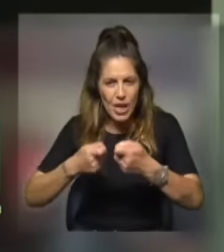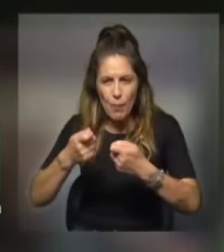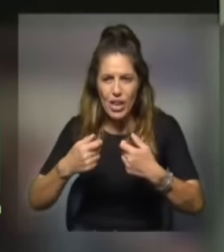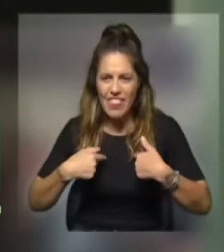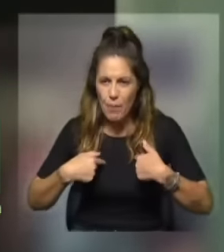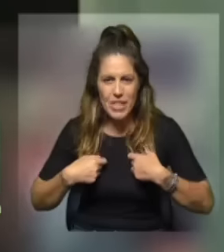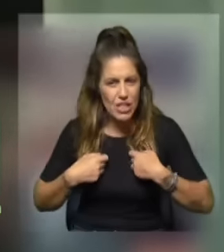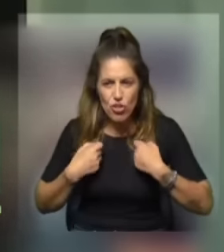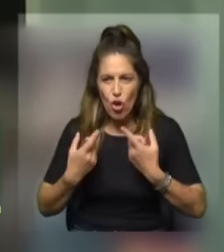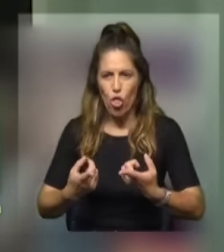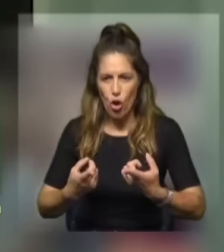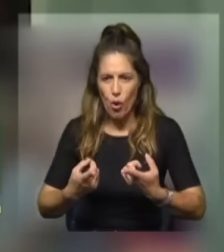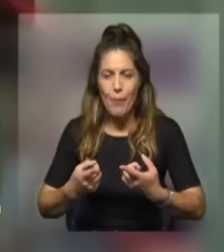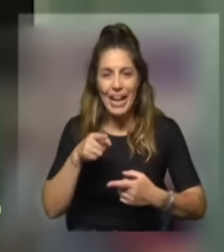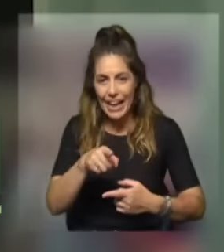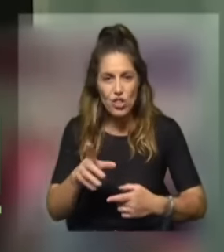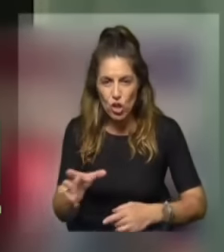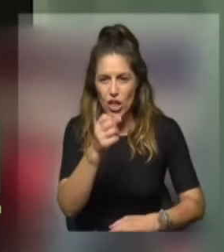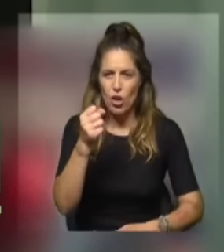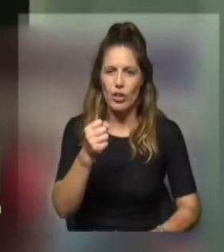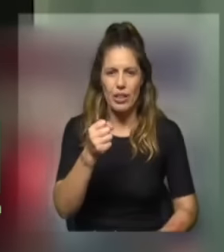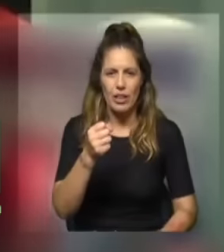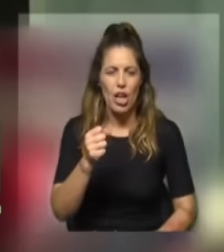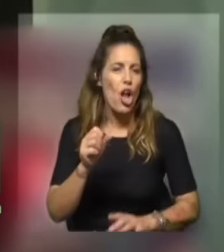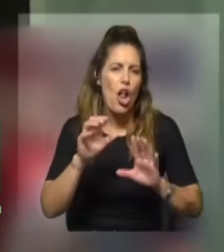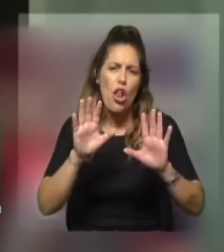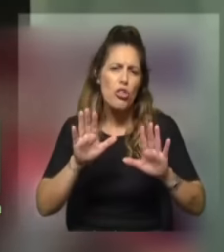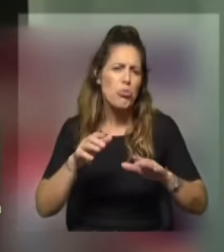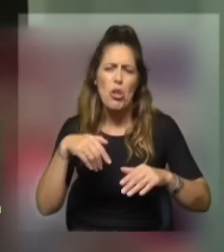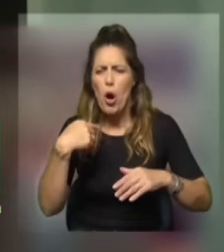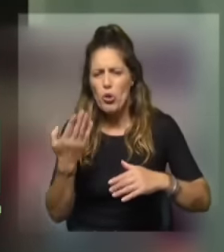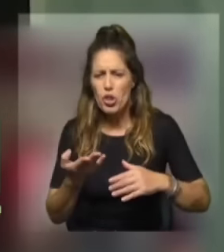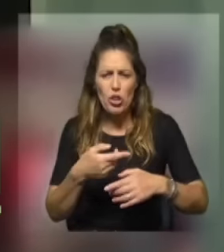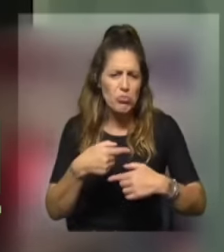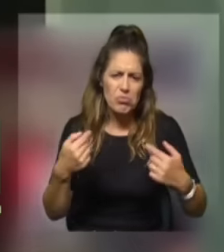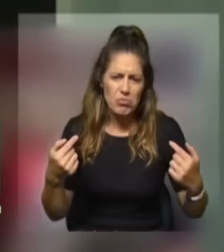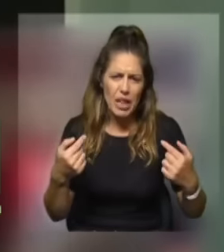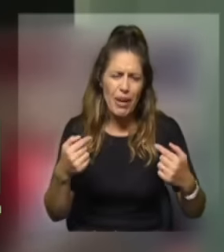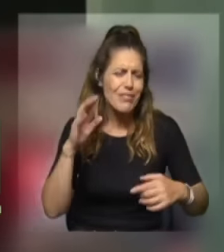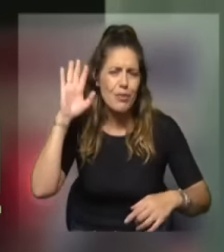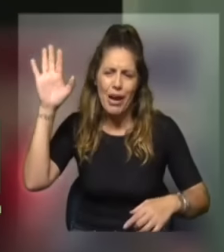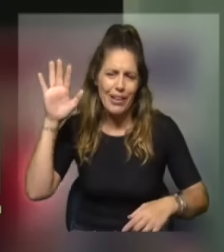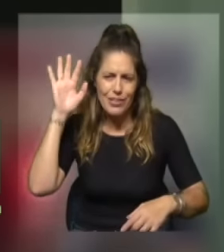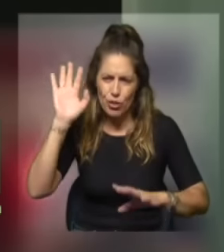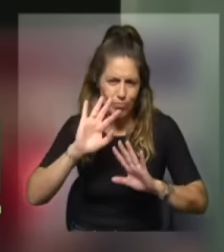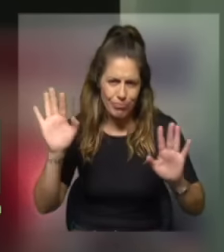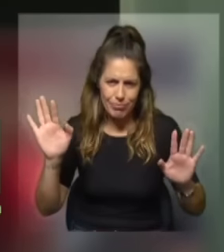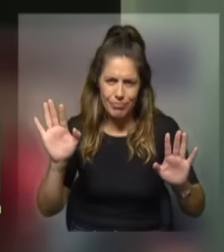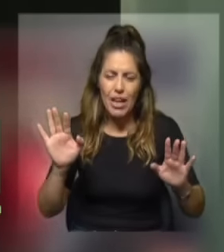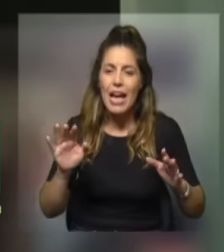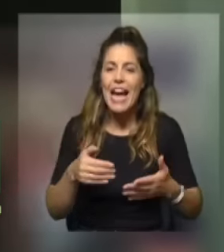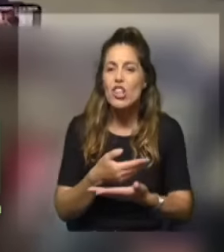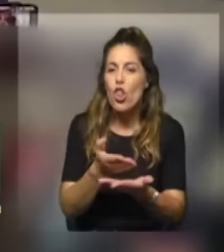mí para que eso suceda todo lo demás son imaginaciones lo cual